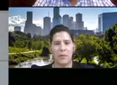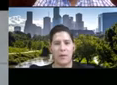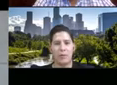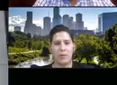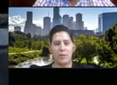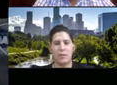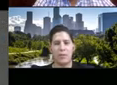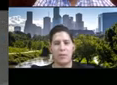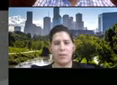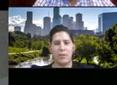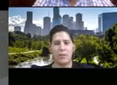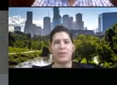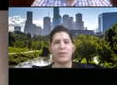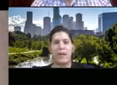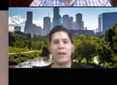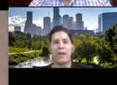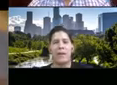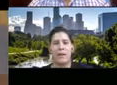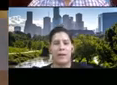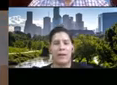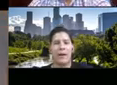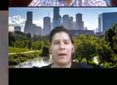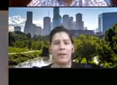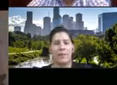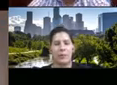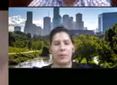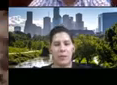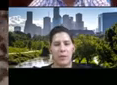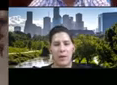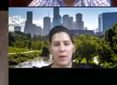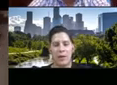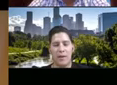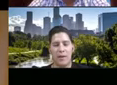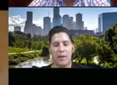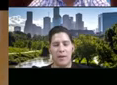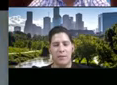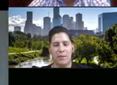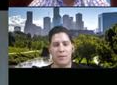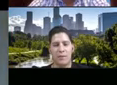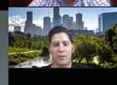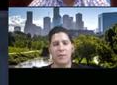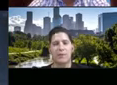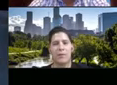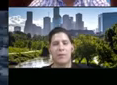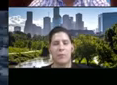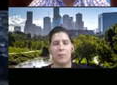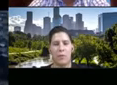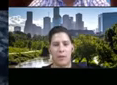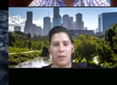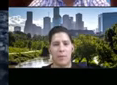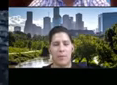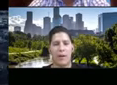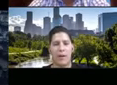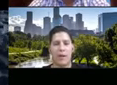Ciencia Natural, la escena deportiva. Este es justamente el estadio de fútbol, soccer, del BBVA